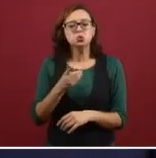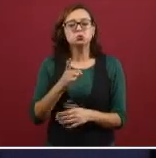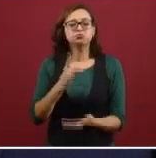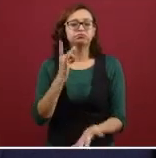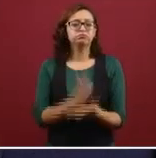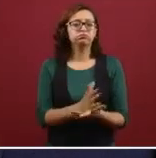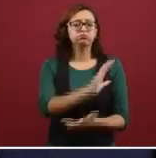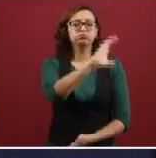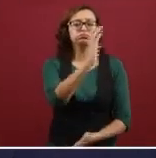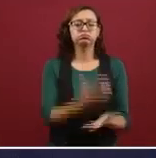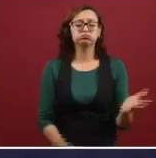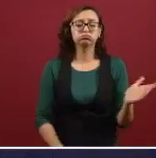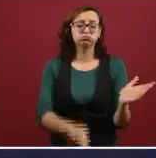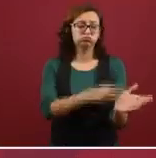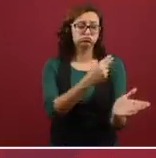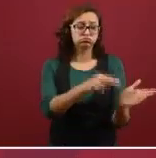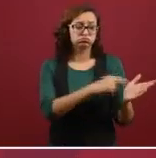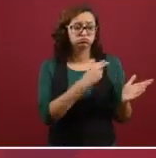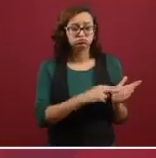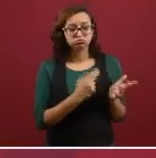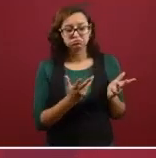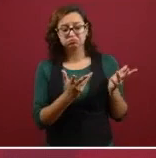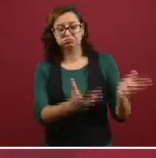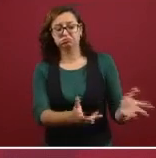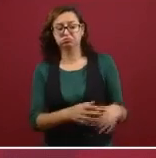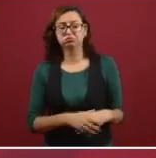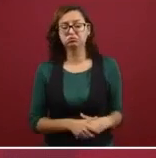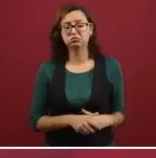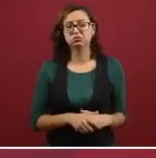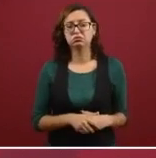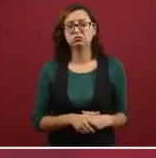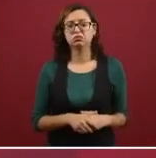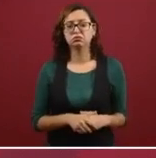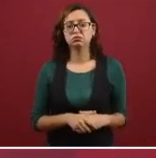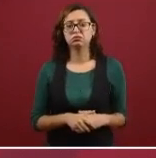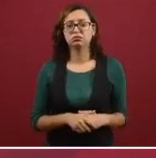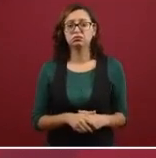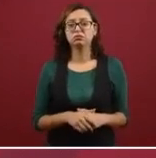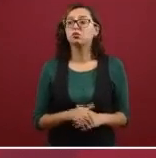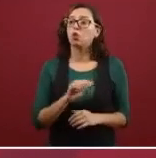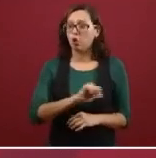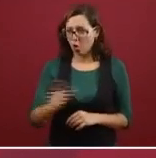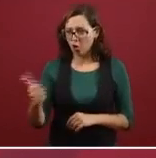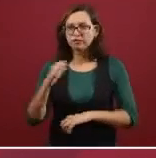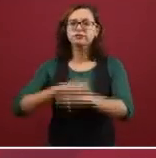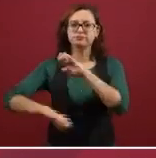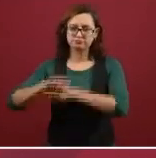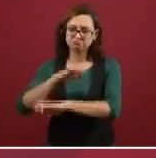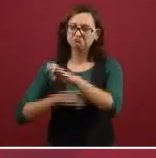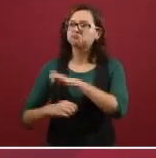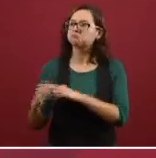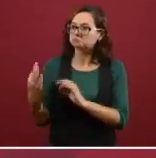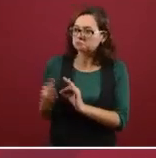contratos. Hay otras empresas como esta de Bayeres que sí